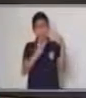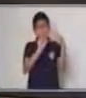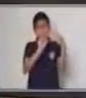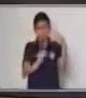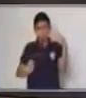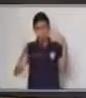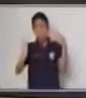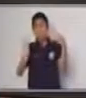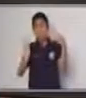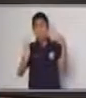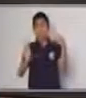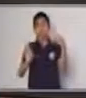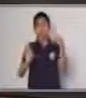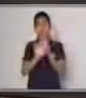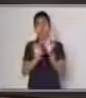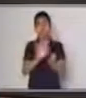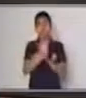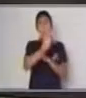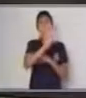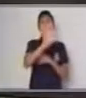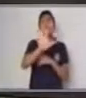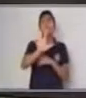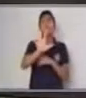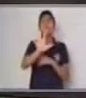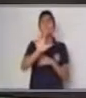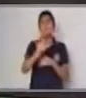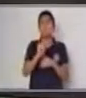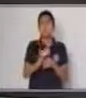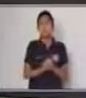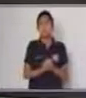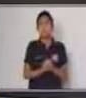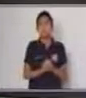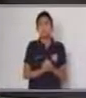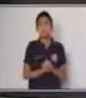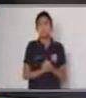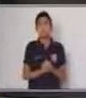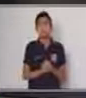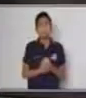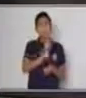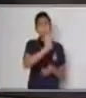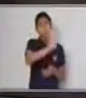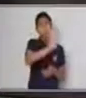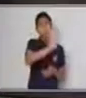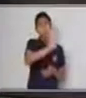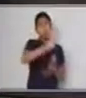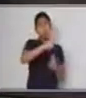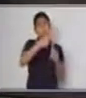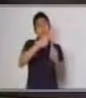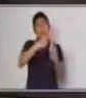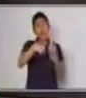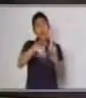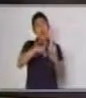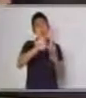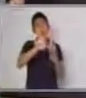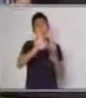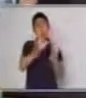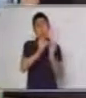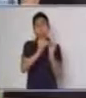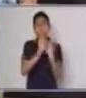Sumemos los dígitos de 45. 4 más 5. Eso es